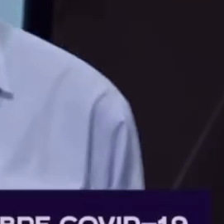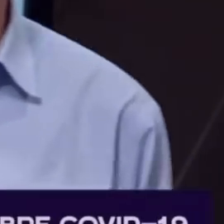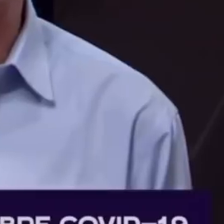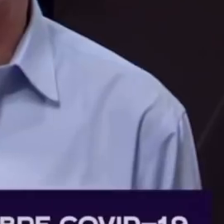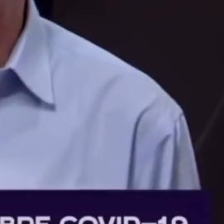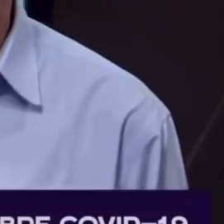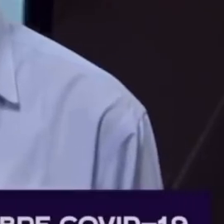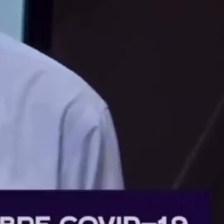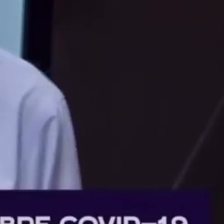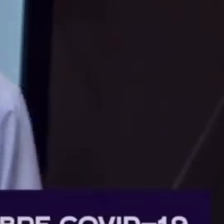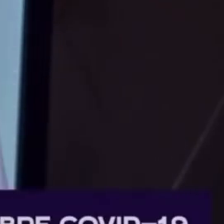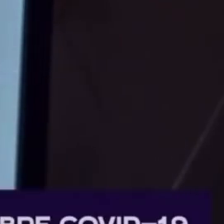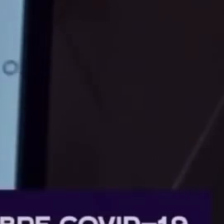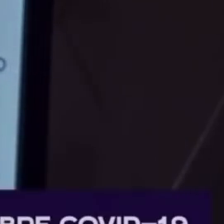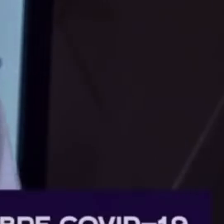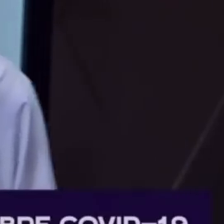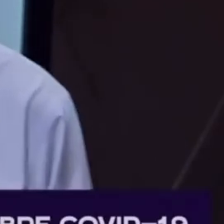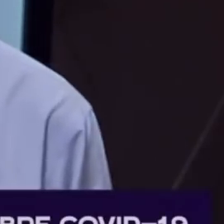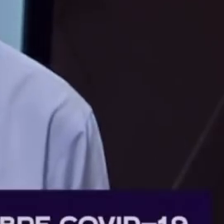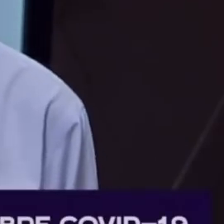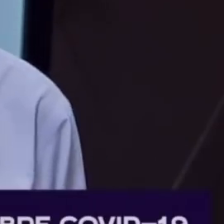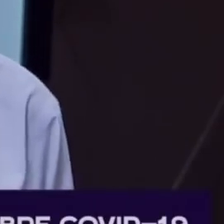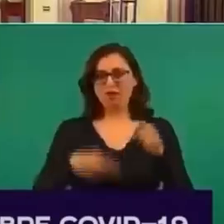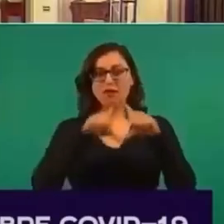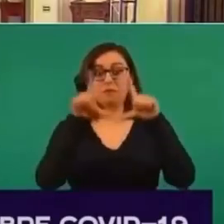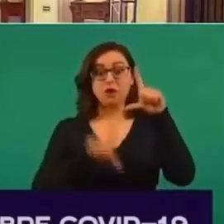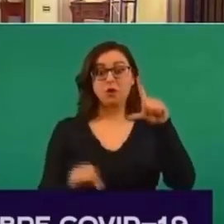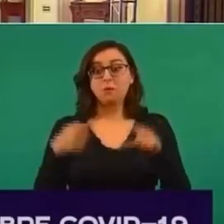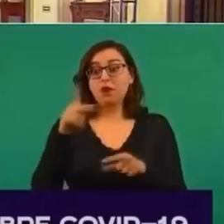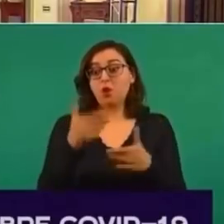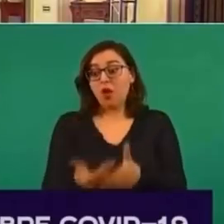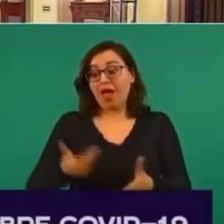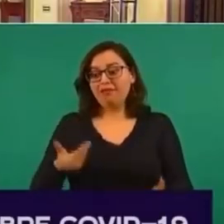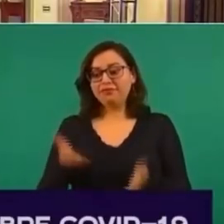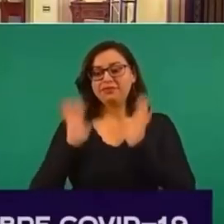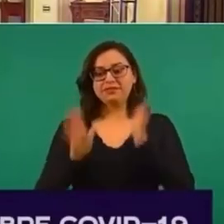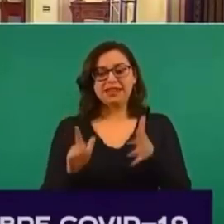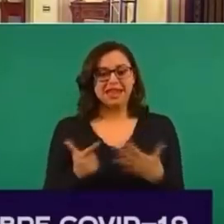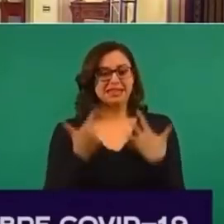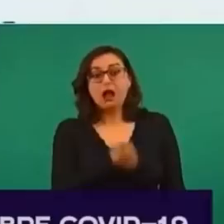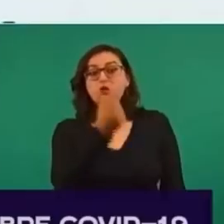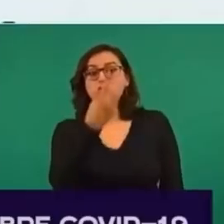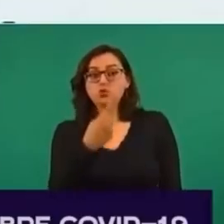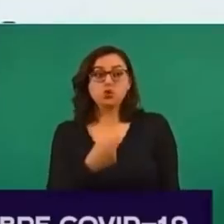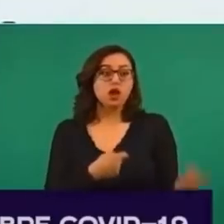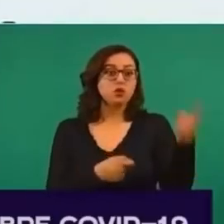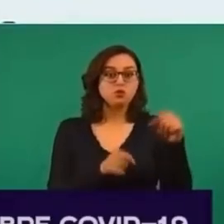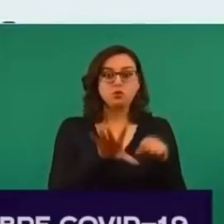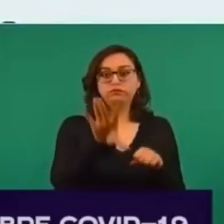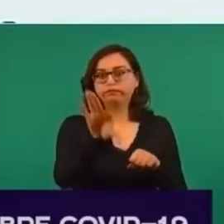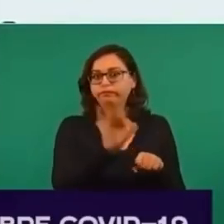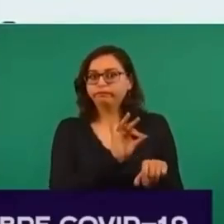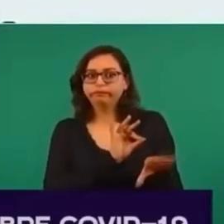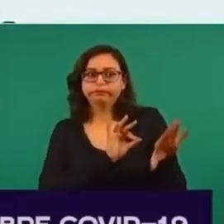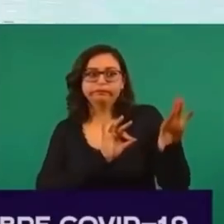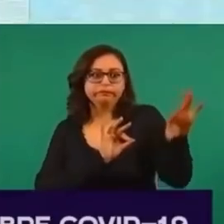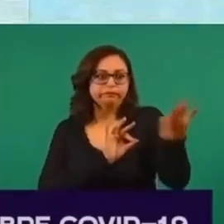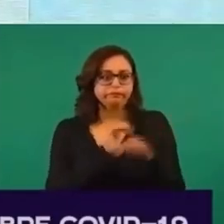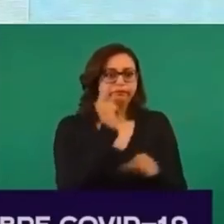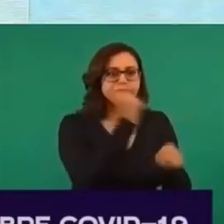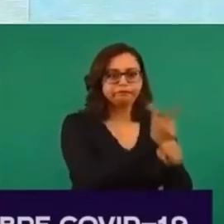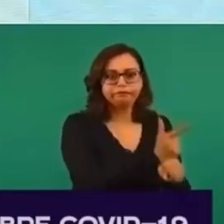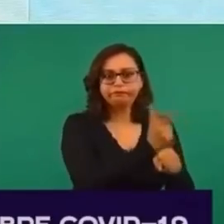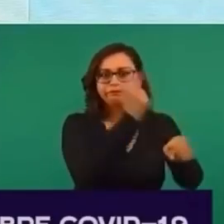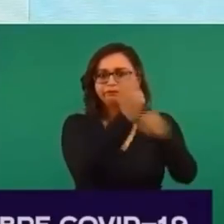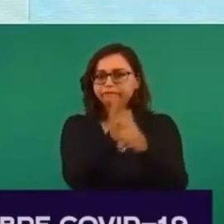Hugo López-Gatell dio por concluidas las conferencias informativas sobre la situación de COVID-19 en el país. Fue poco más de un año.